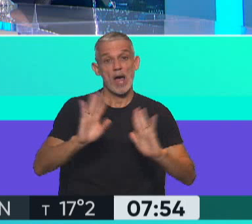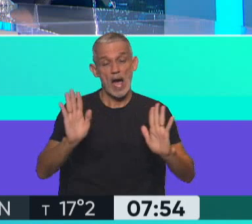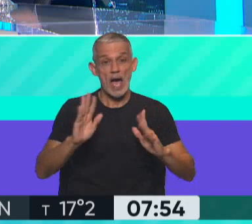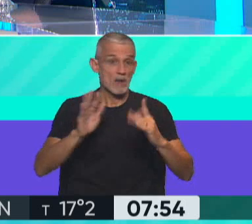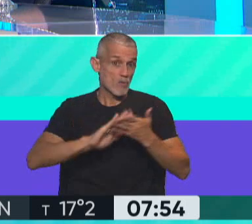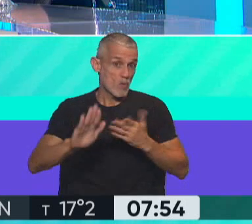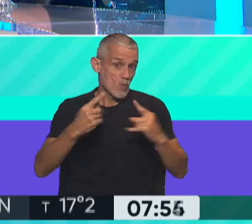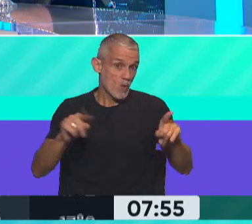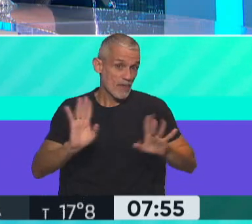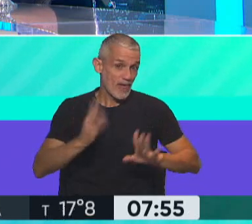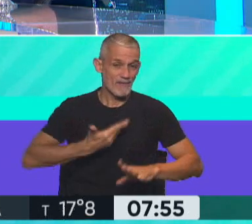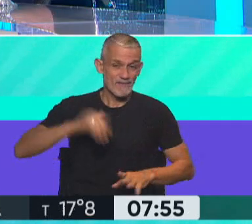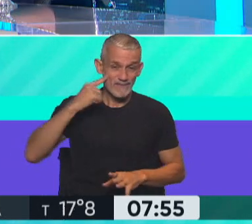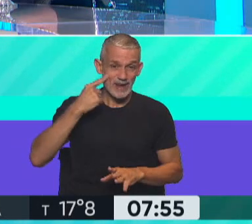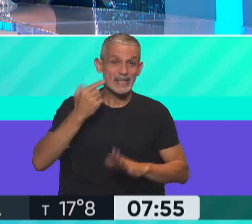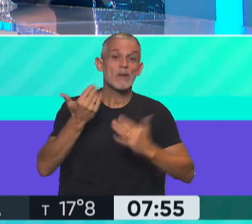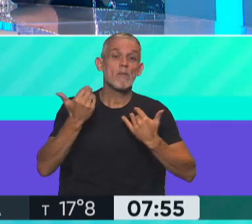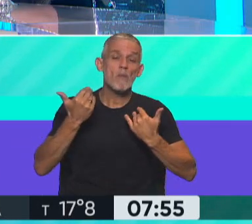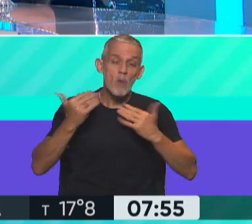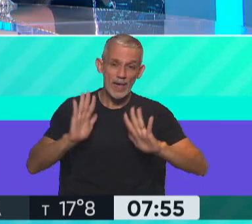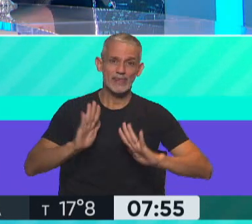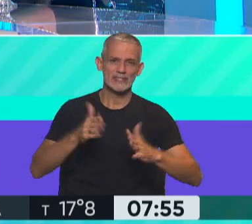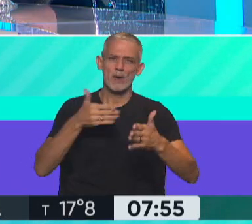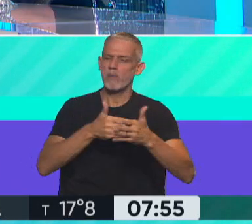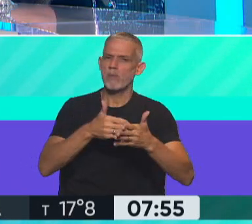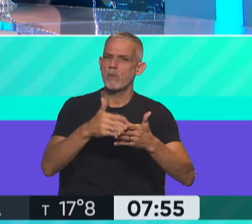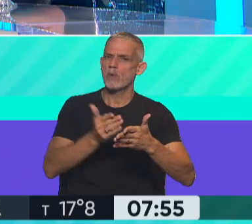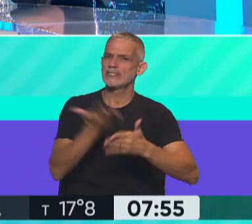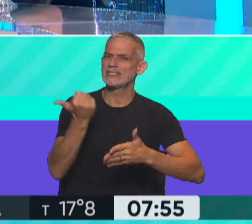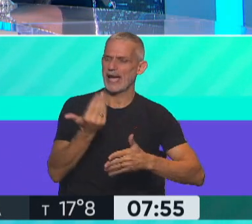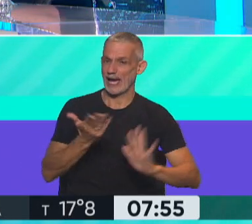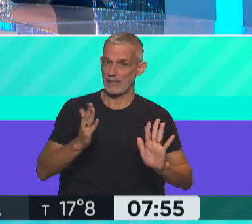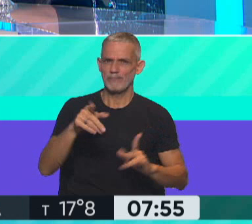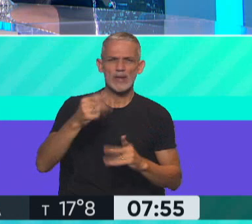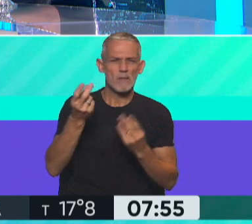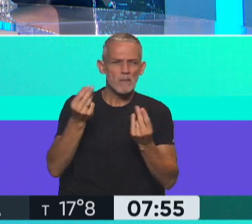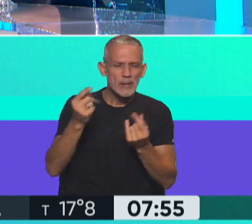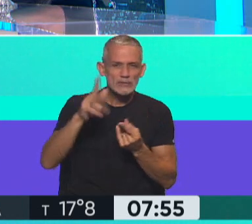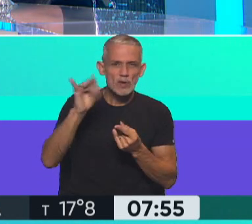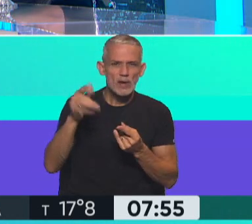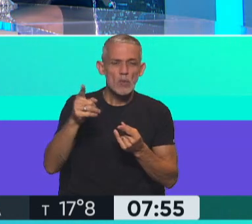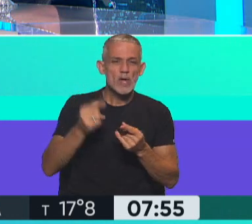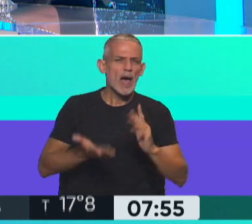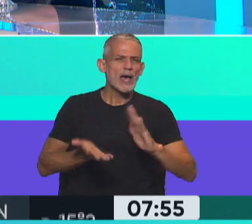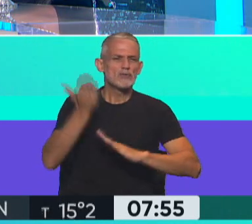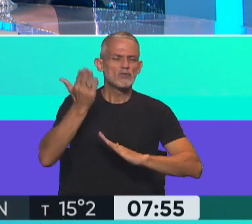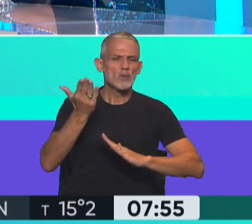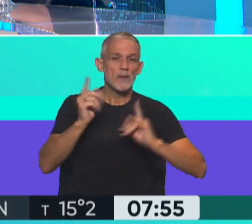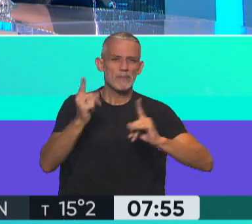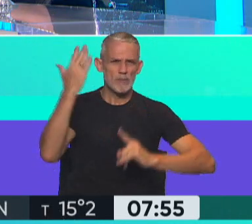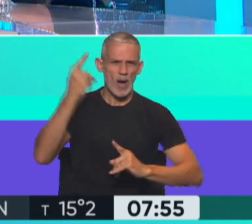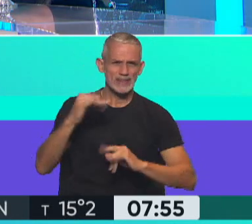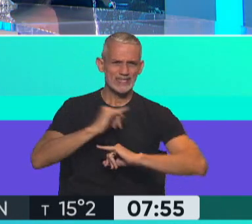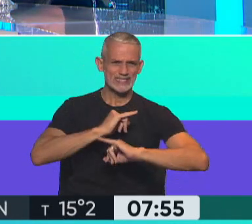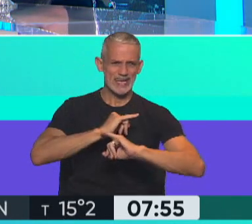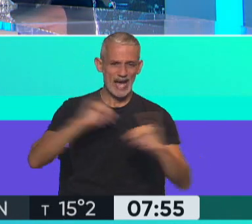novedad, que es la que dijo Alberto Fernández, que podría llegar a destrabarlo. ¿Y cuál es? Que las tarifas no van a subir como se había dicho